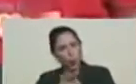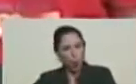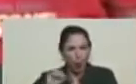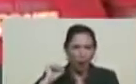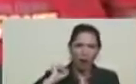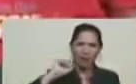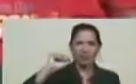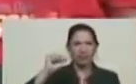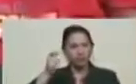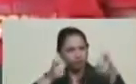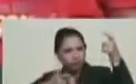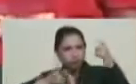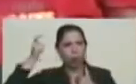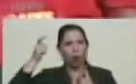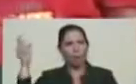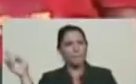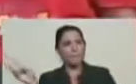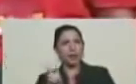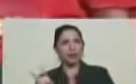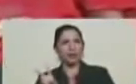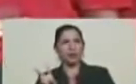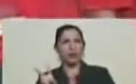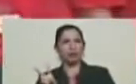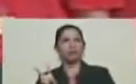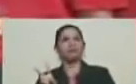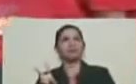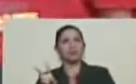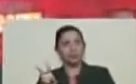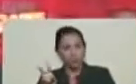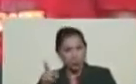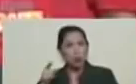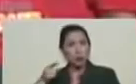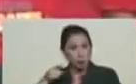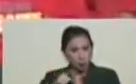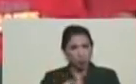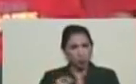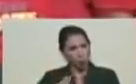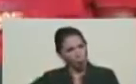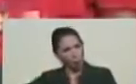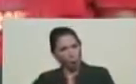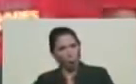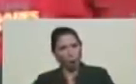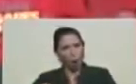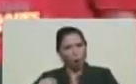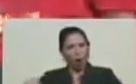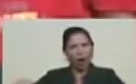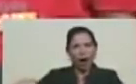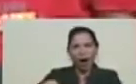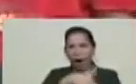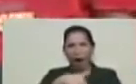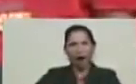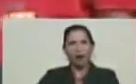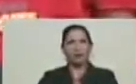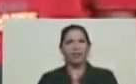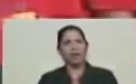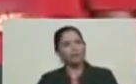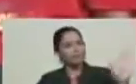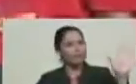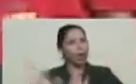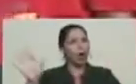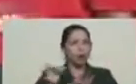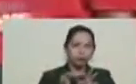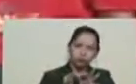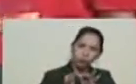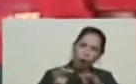y chavista en Venezuela. Y por eso hemos tomado la calle. 15 kilómetros de